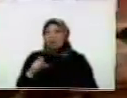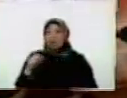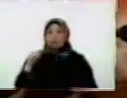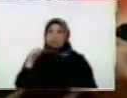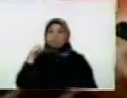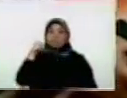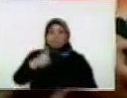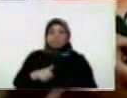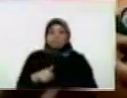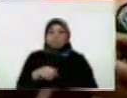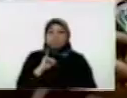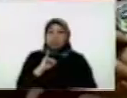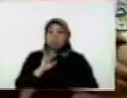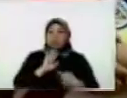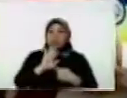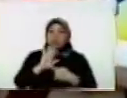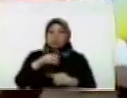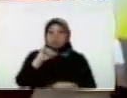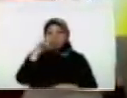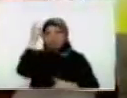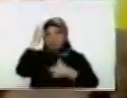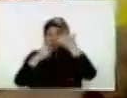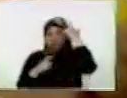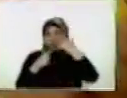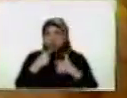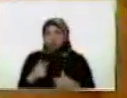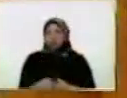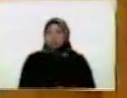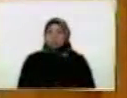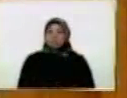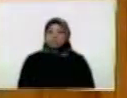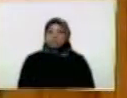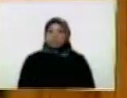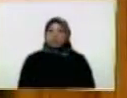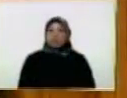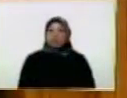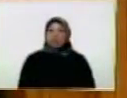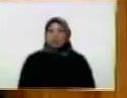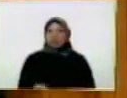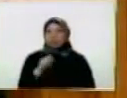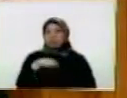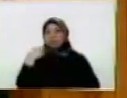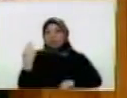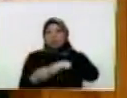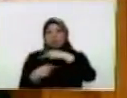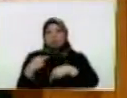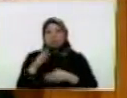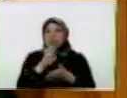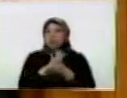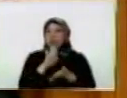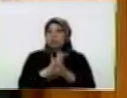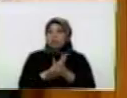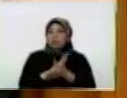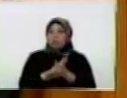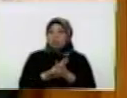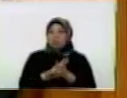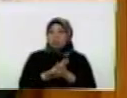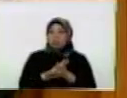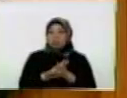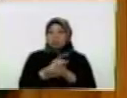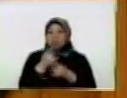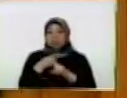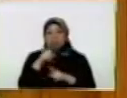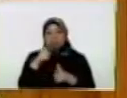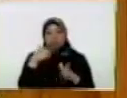faz. Además de eso, Chávez dijo que esta revolución era pacífica, pero al mismo tiempo armada. Y de